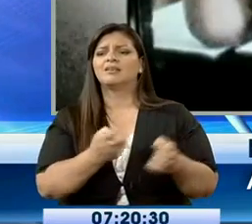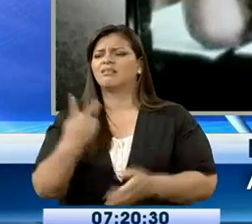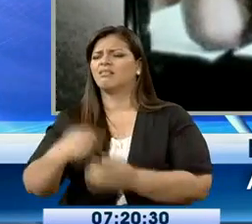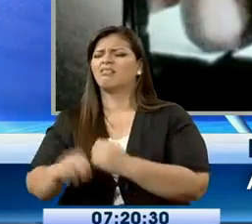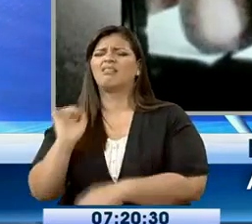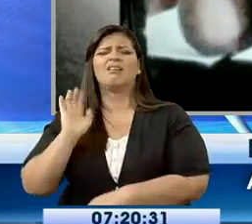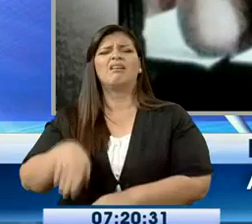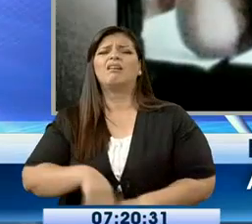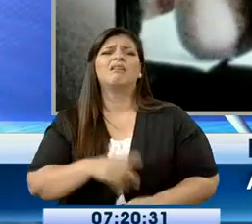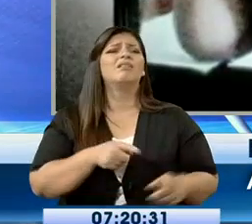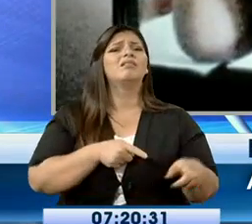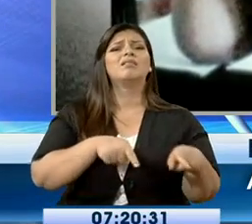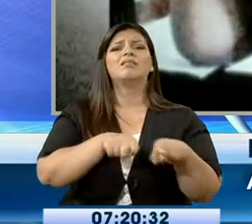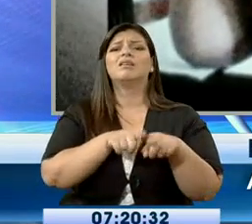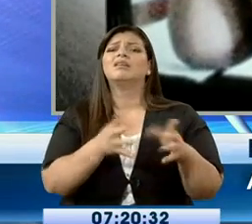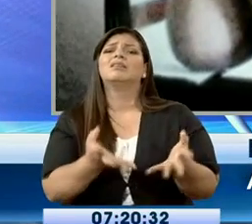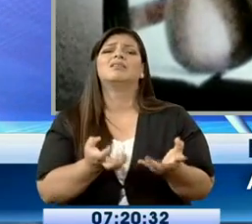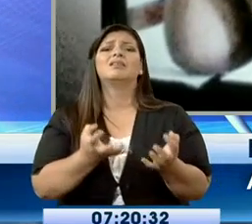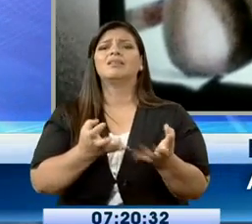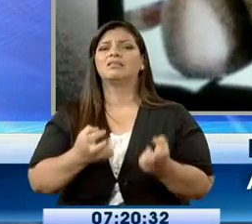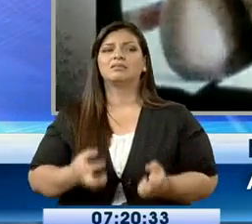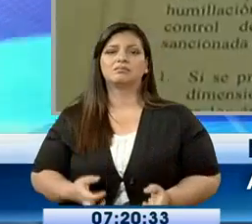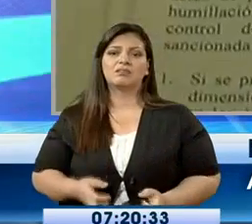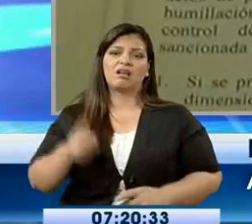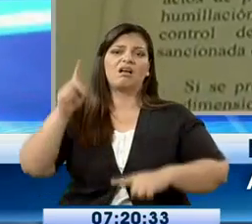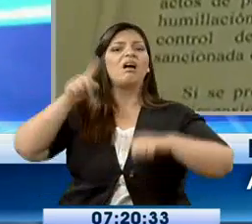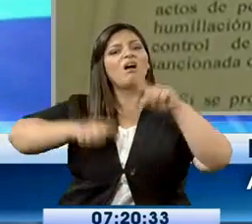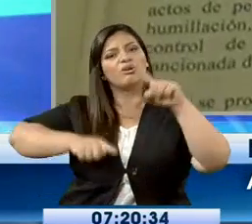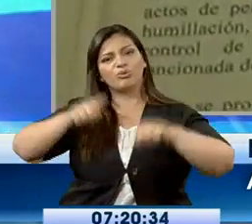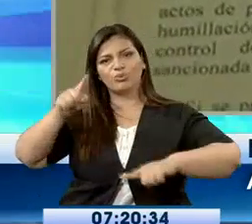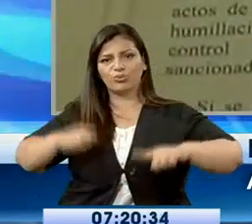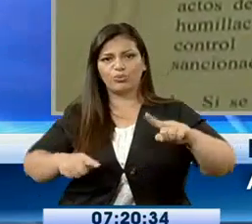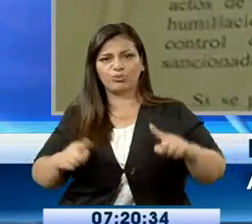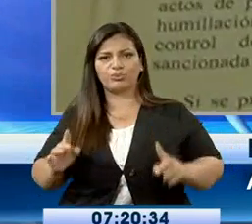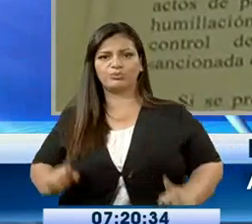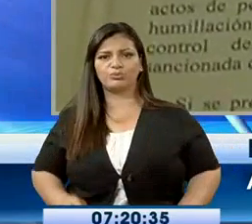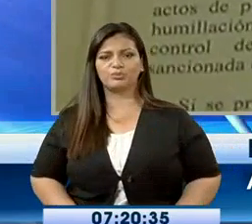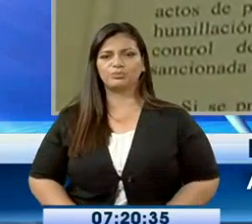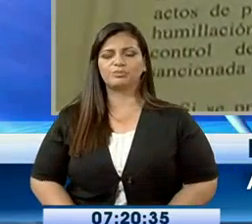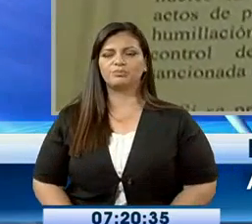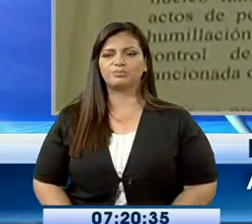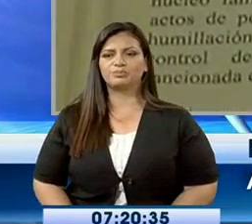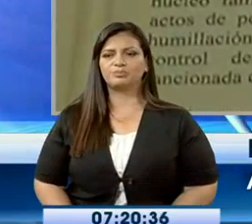yo no soy mujer, soy hombre, pero creo que es un gravísimo error porque la mujer,